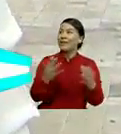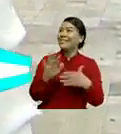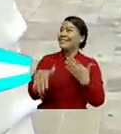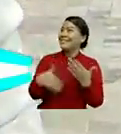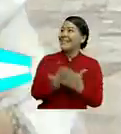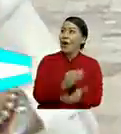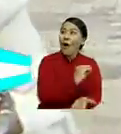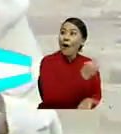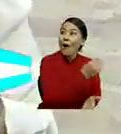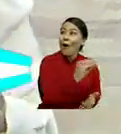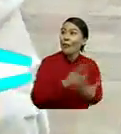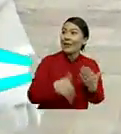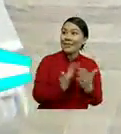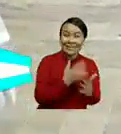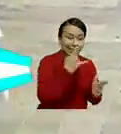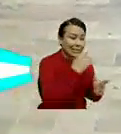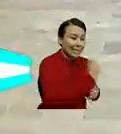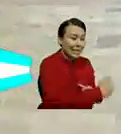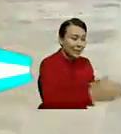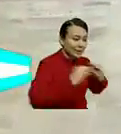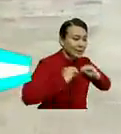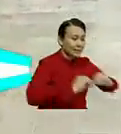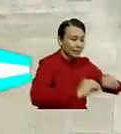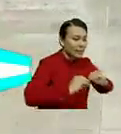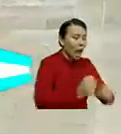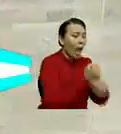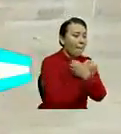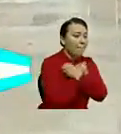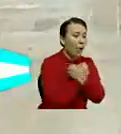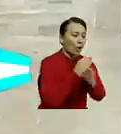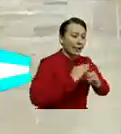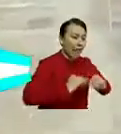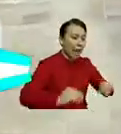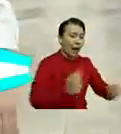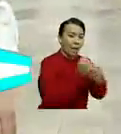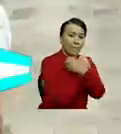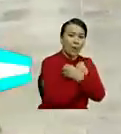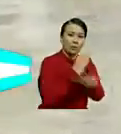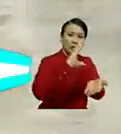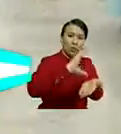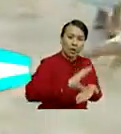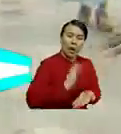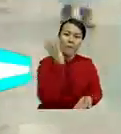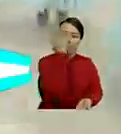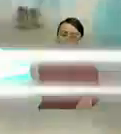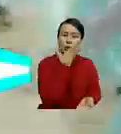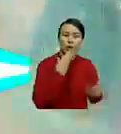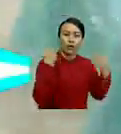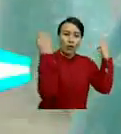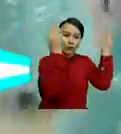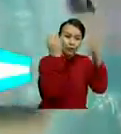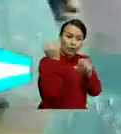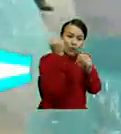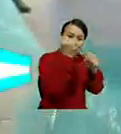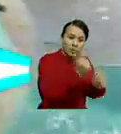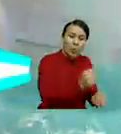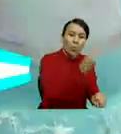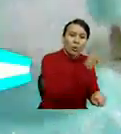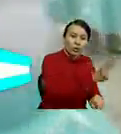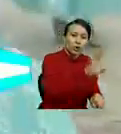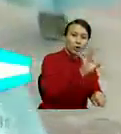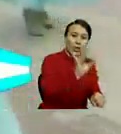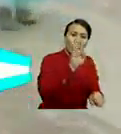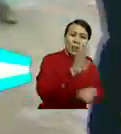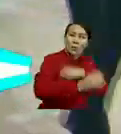los niños y seguir sembrando el amor y el orgullo por nuestra tierra. Guayaquil, su proceso fundacional, 484